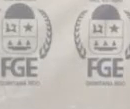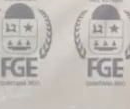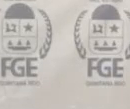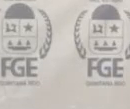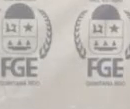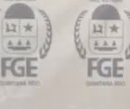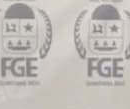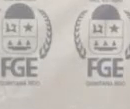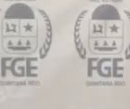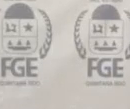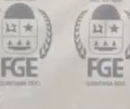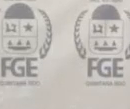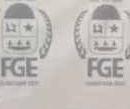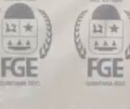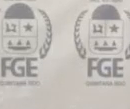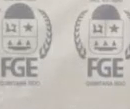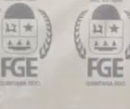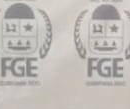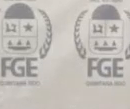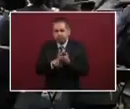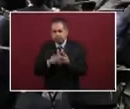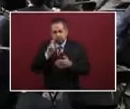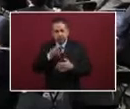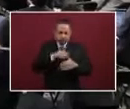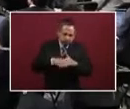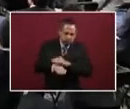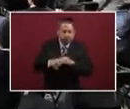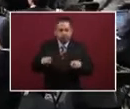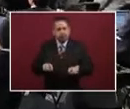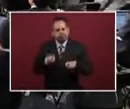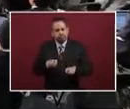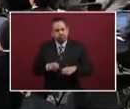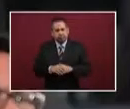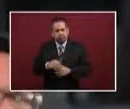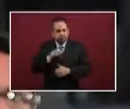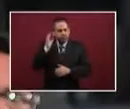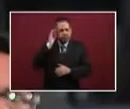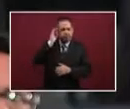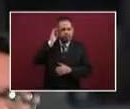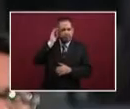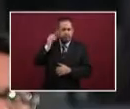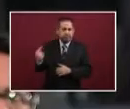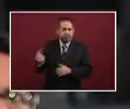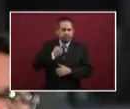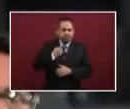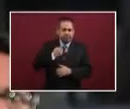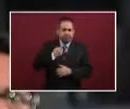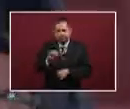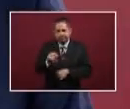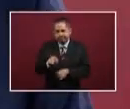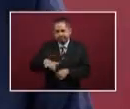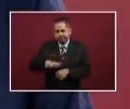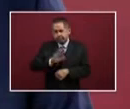el bar que se va a solicitar una orden de cateo para ingresar al mismo. Tras el suceso, el miedo ha escalado en el gremio periodístico y el